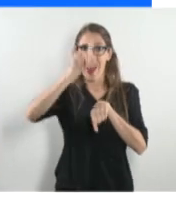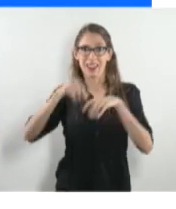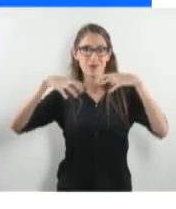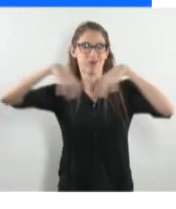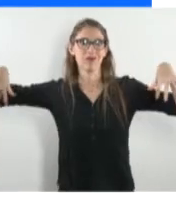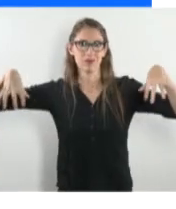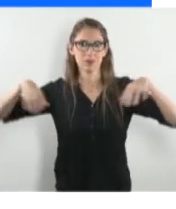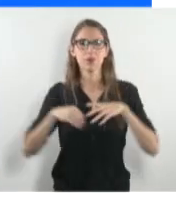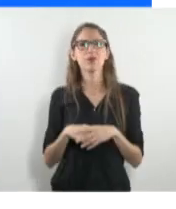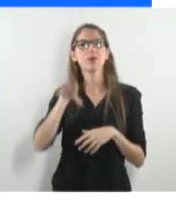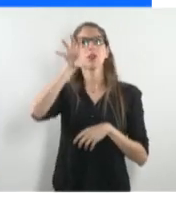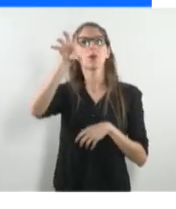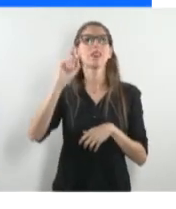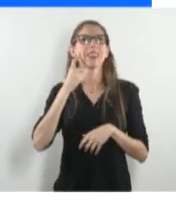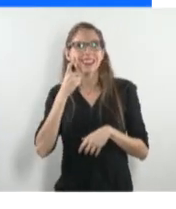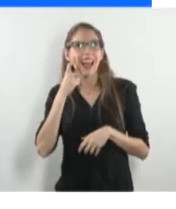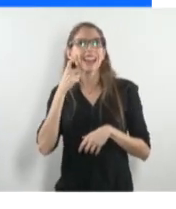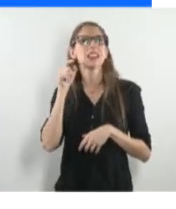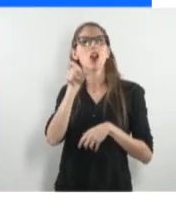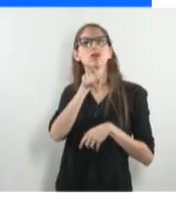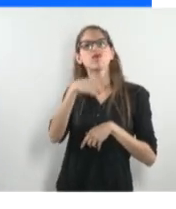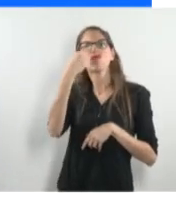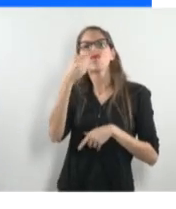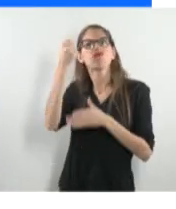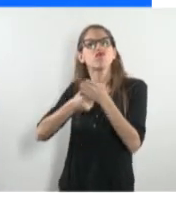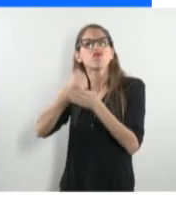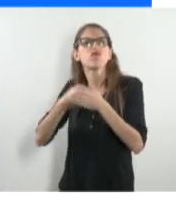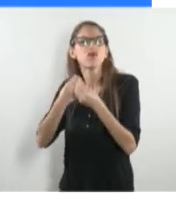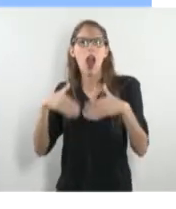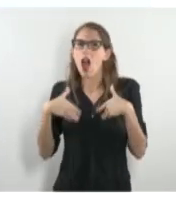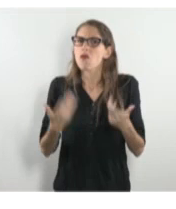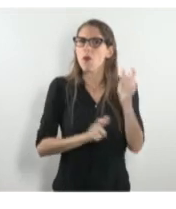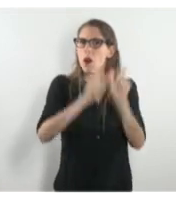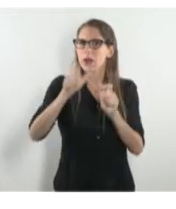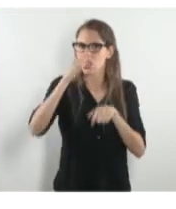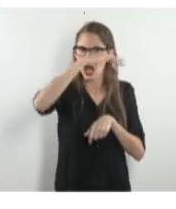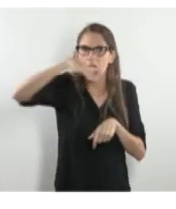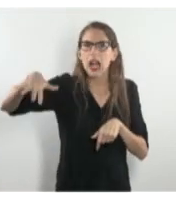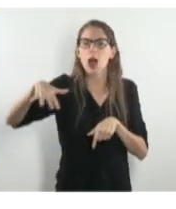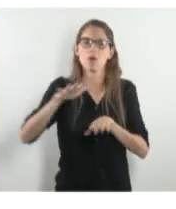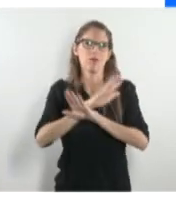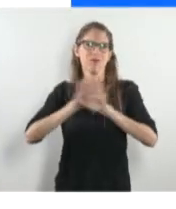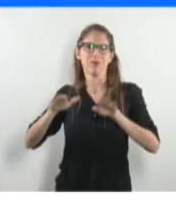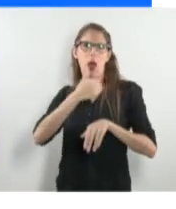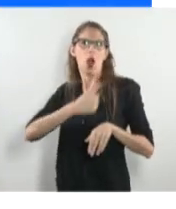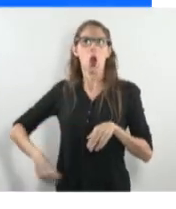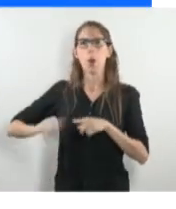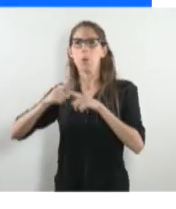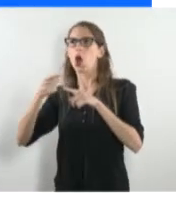Ríos, la causa de Hernández fue la de los paisanos y estuvo orientada contra los abusos de la política